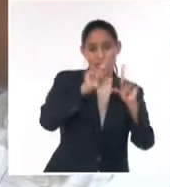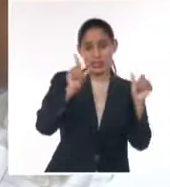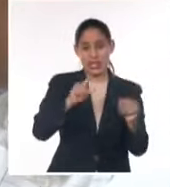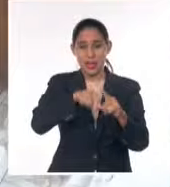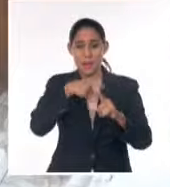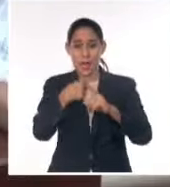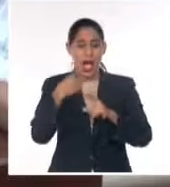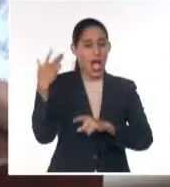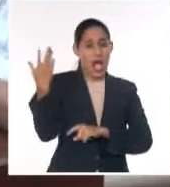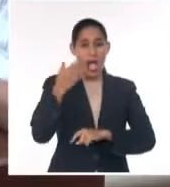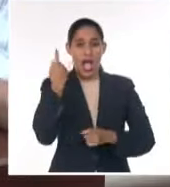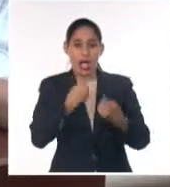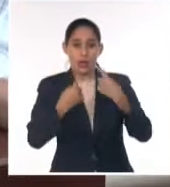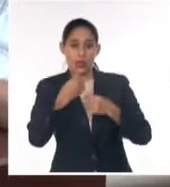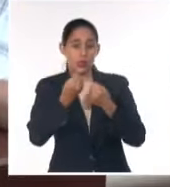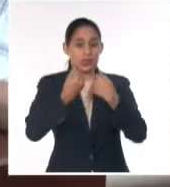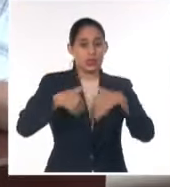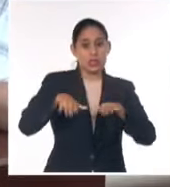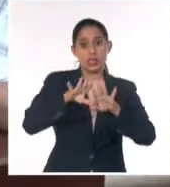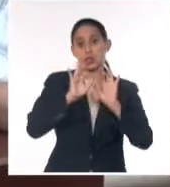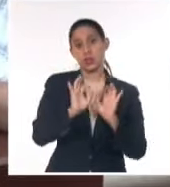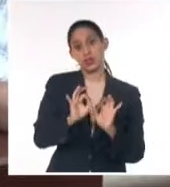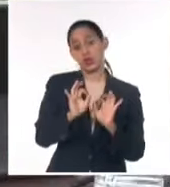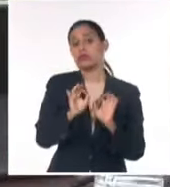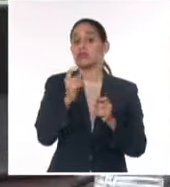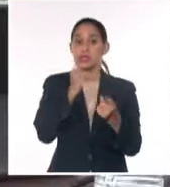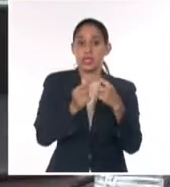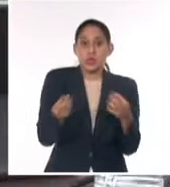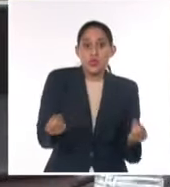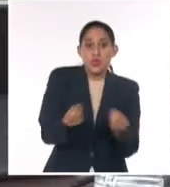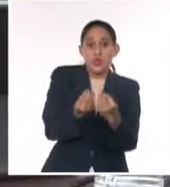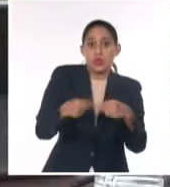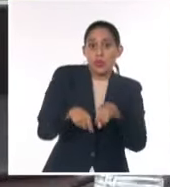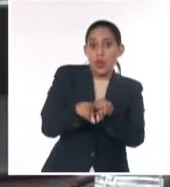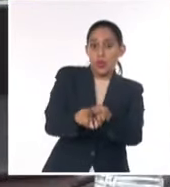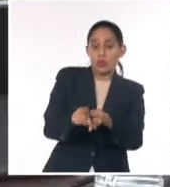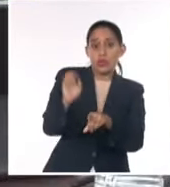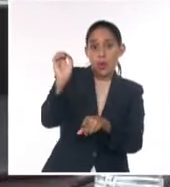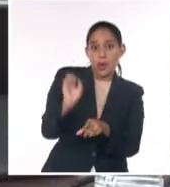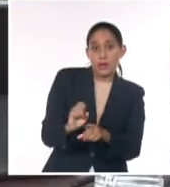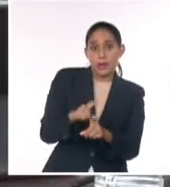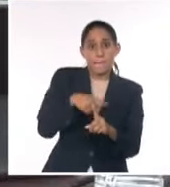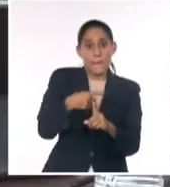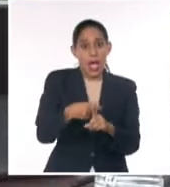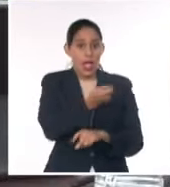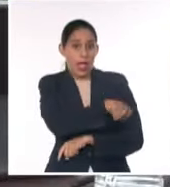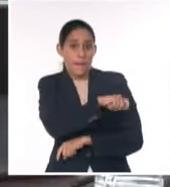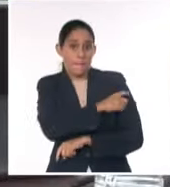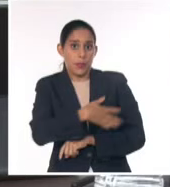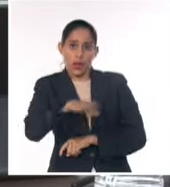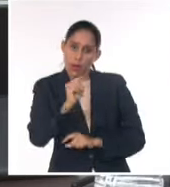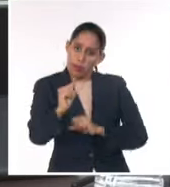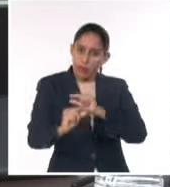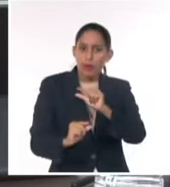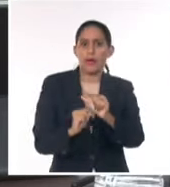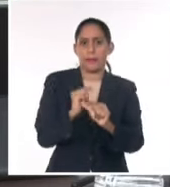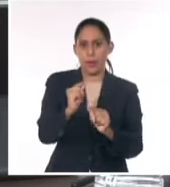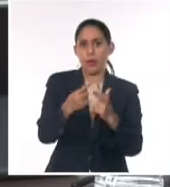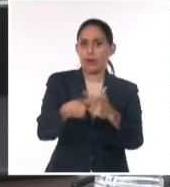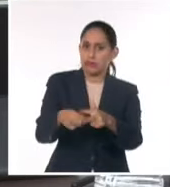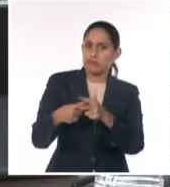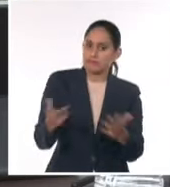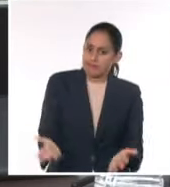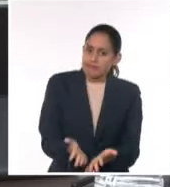los cuales, con el trabajo conjunto entre las autoridades, las instituciones y el pueblo, ya se va recuperando la nación, y que una vez